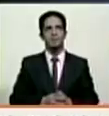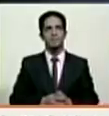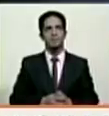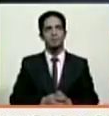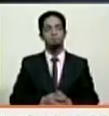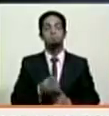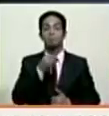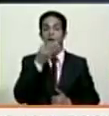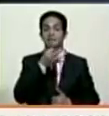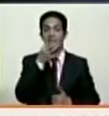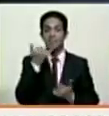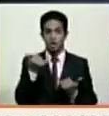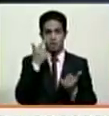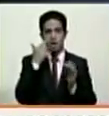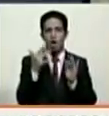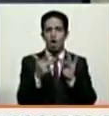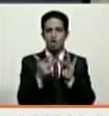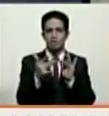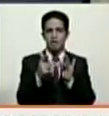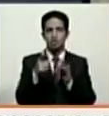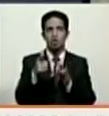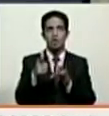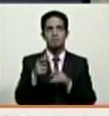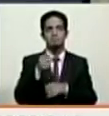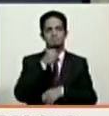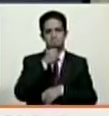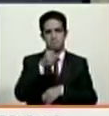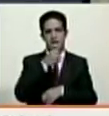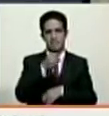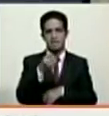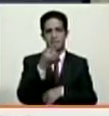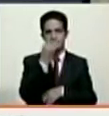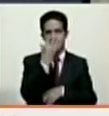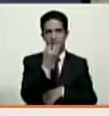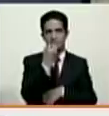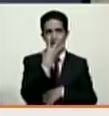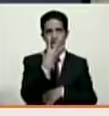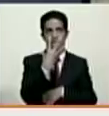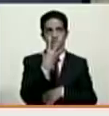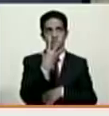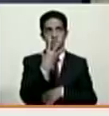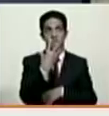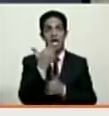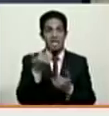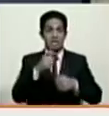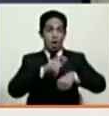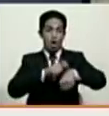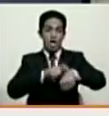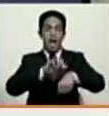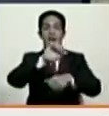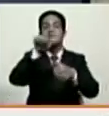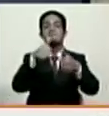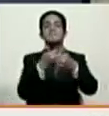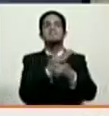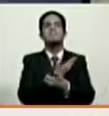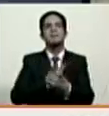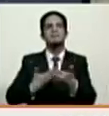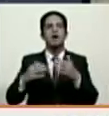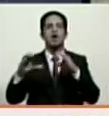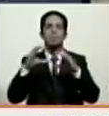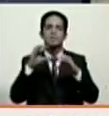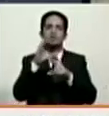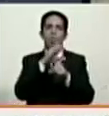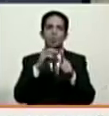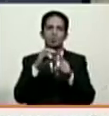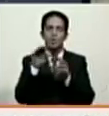Hola, buenas tardes. Hacemos este contacto desde la sala de prensa Simón Bolívar del Palacio de Miraflores, donde a esta hora el vicepresidente sectorial de Comunicación, Cultura